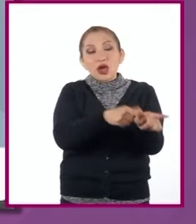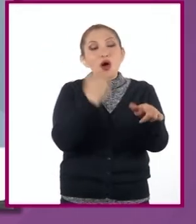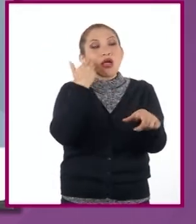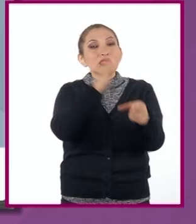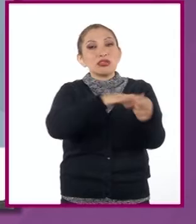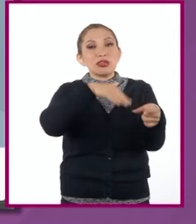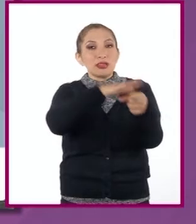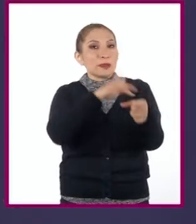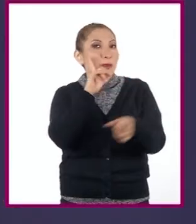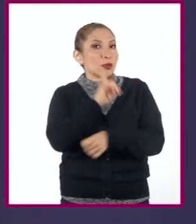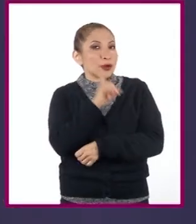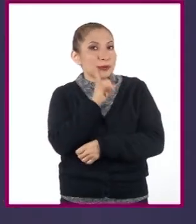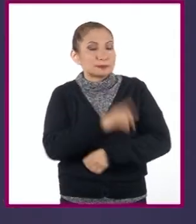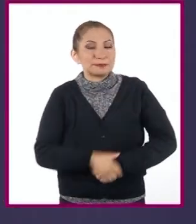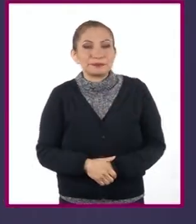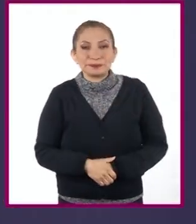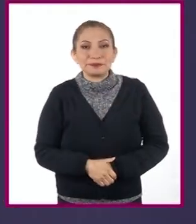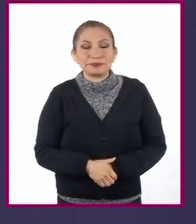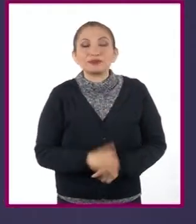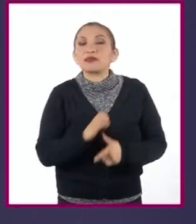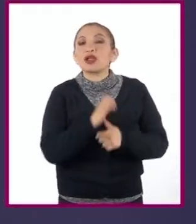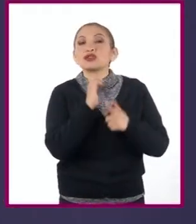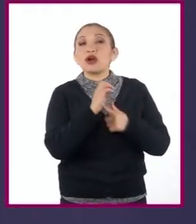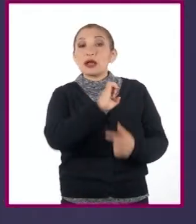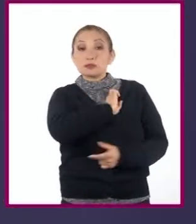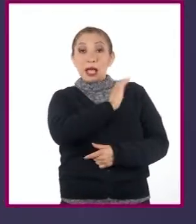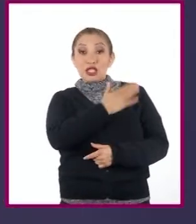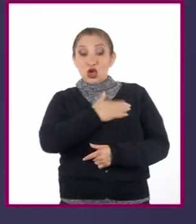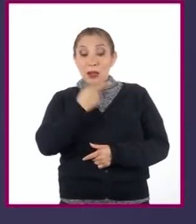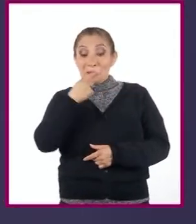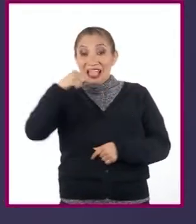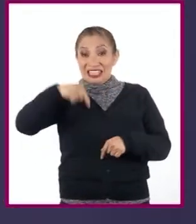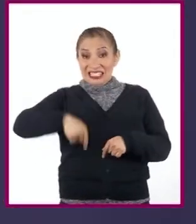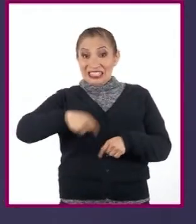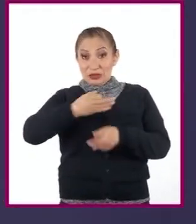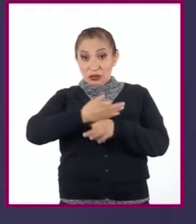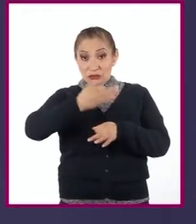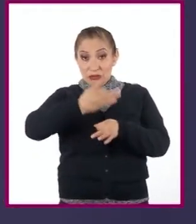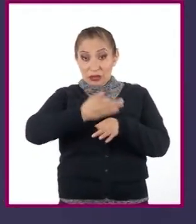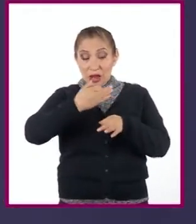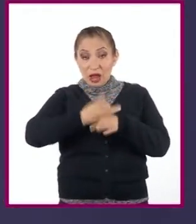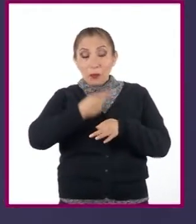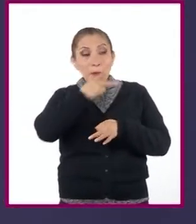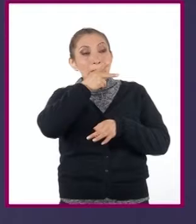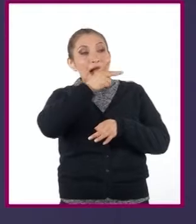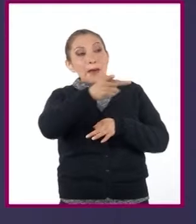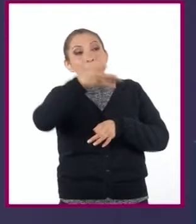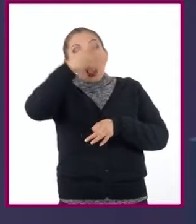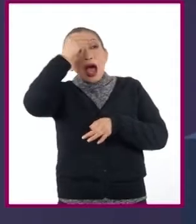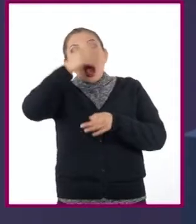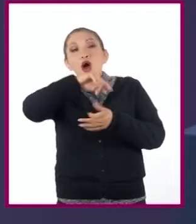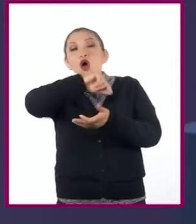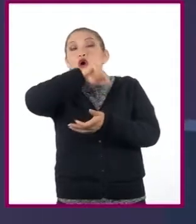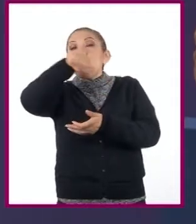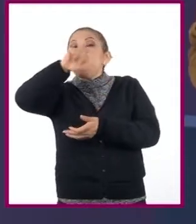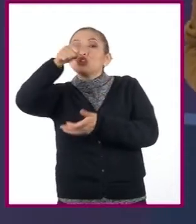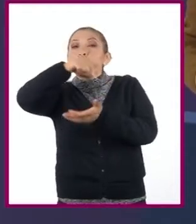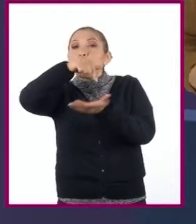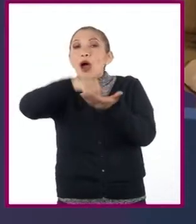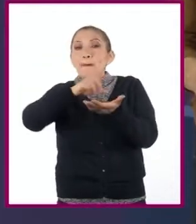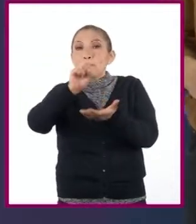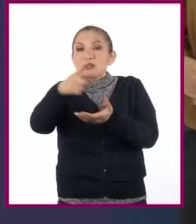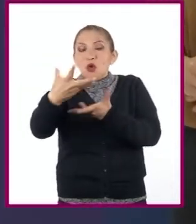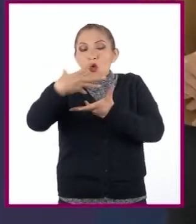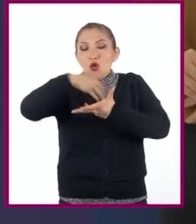pretende a una mujer. Así, el español que hablamos actualmente adquiere palabras de otras regiones que vamos haciendo